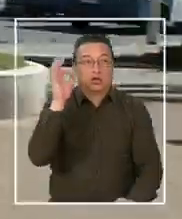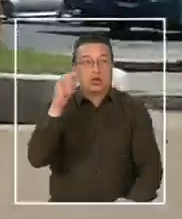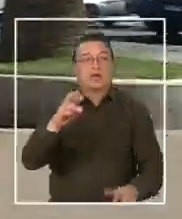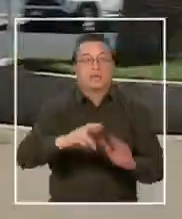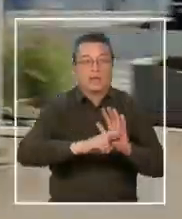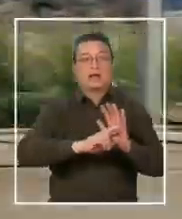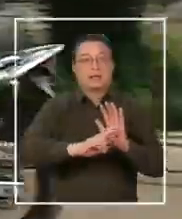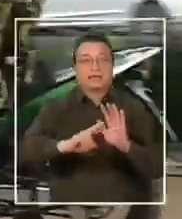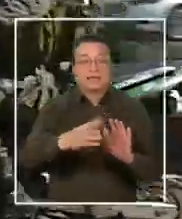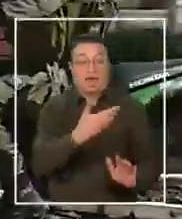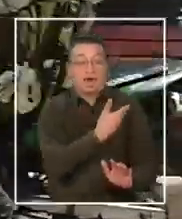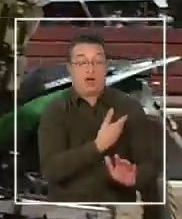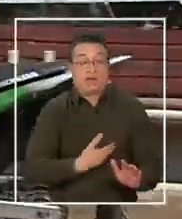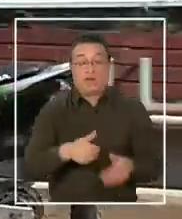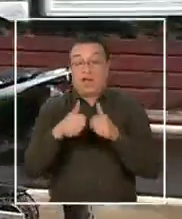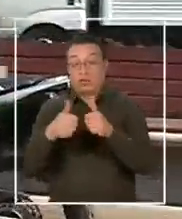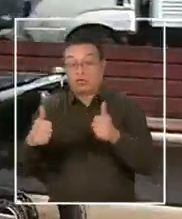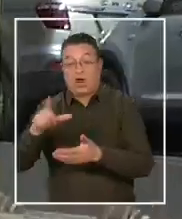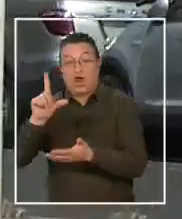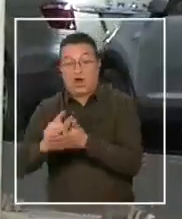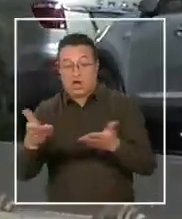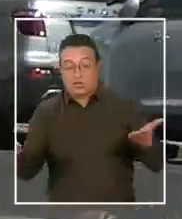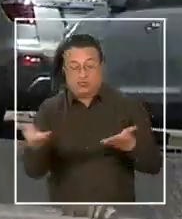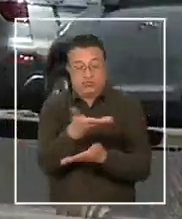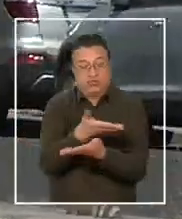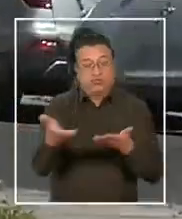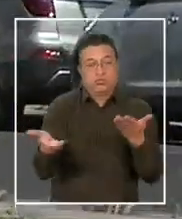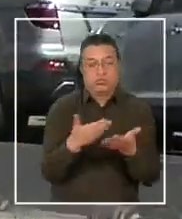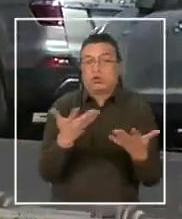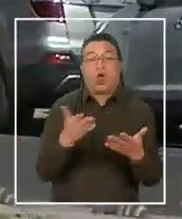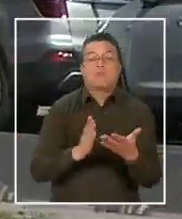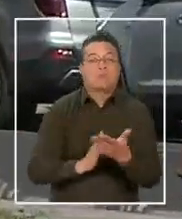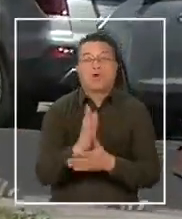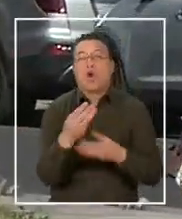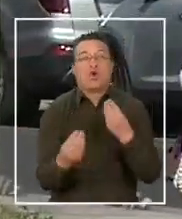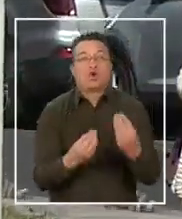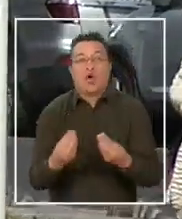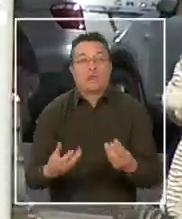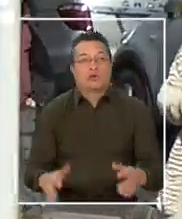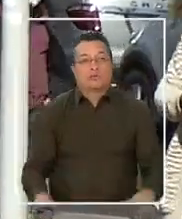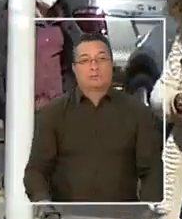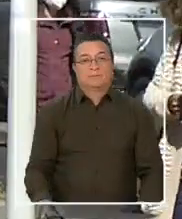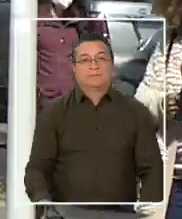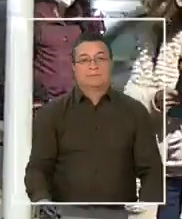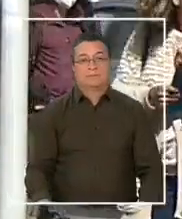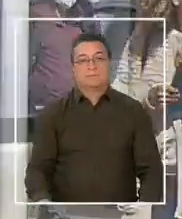representantes del gobierno y autoridades locales para coordinar su implementación. No, no estamos hablando.